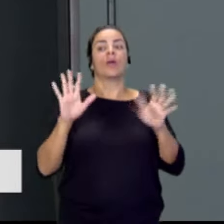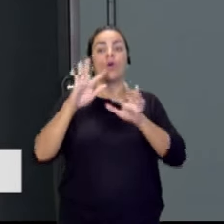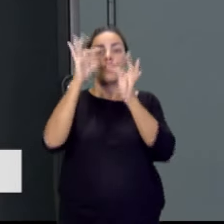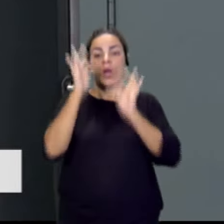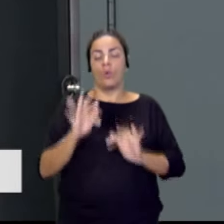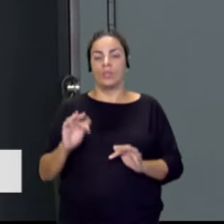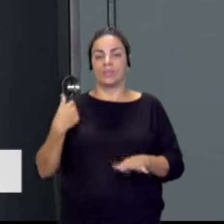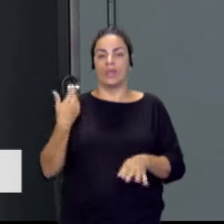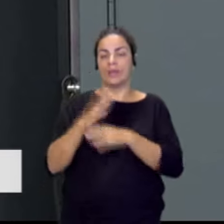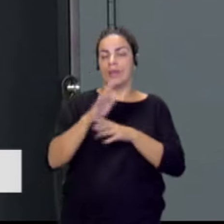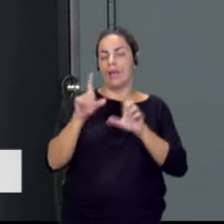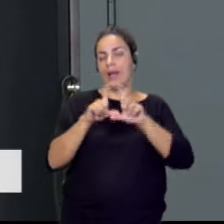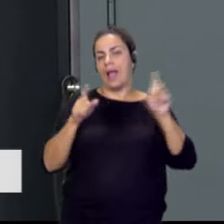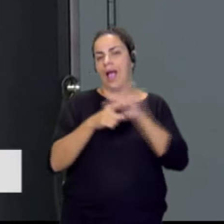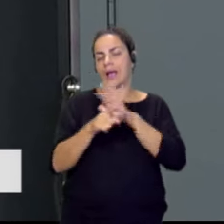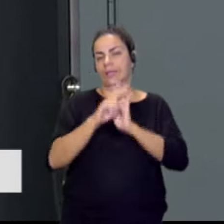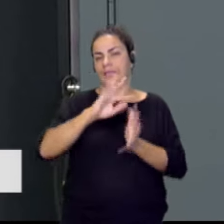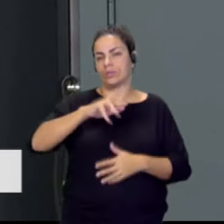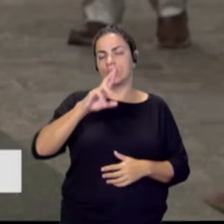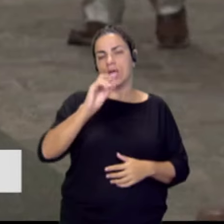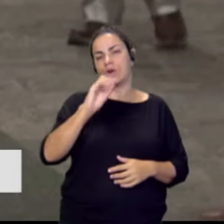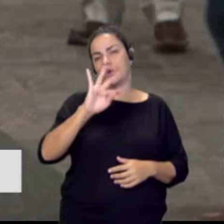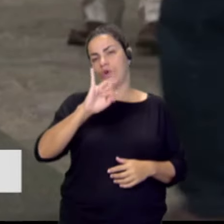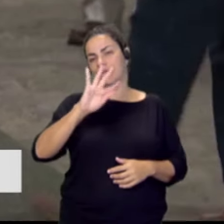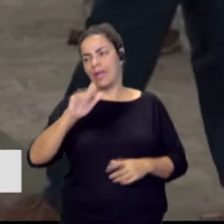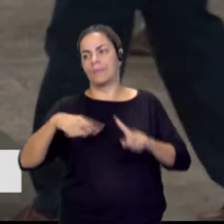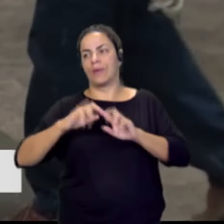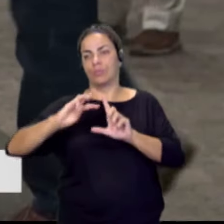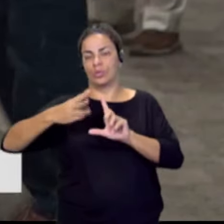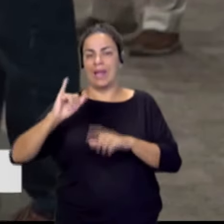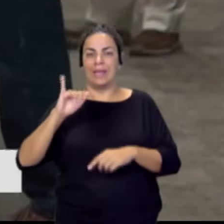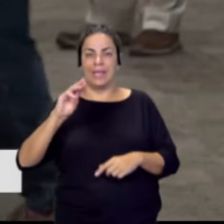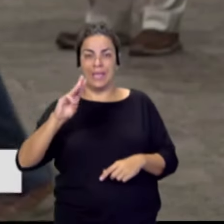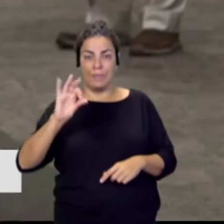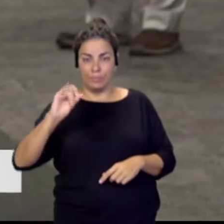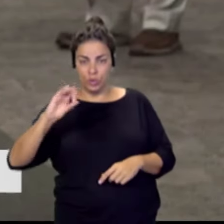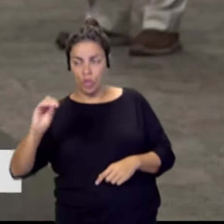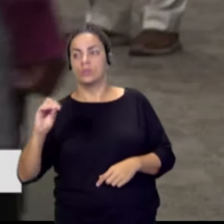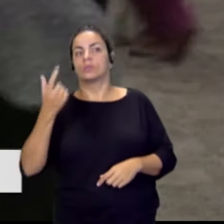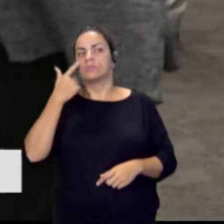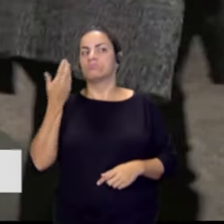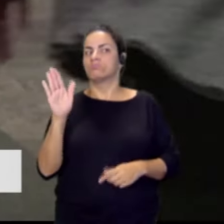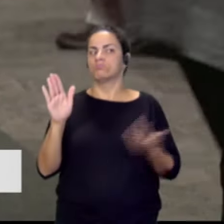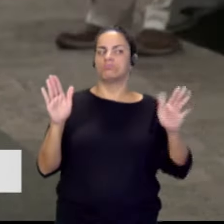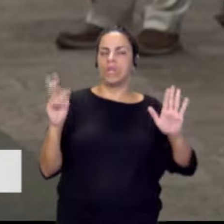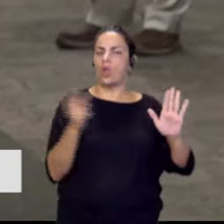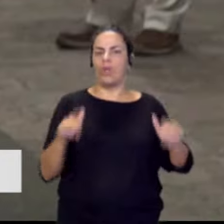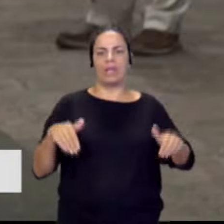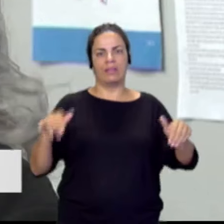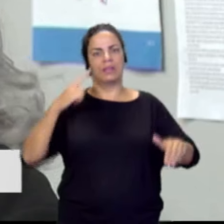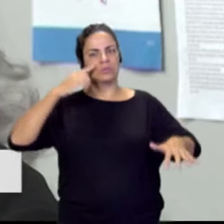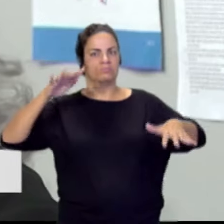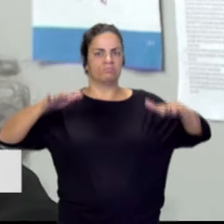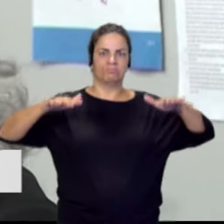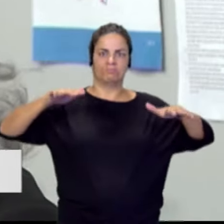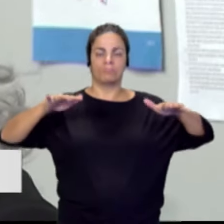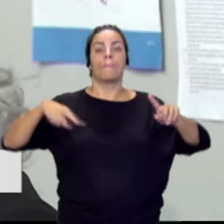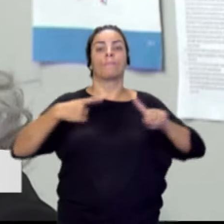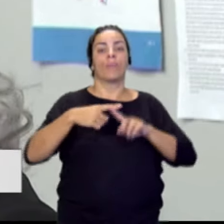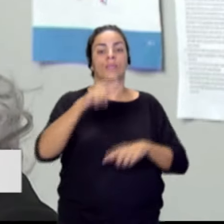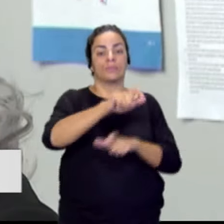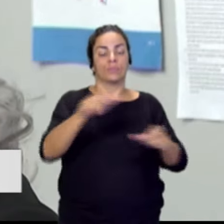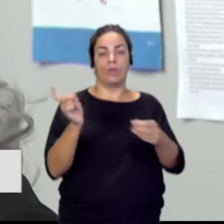la agencia de noticias Reuters y el portal Ipsos muestra a Harris y a Trump empatados. Además, un 70% de